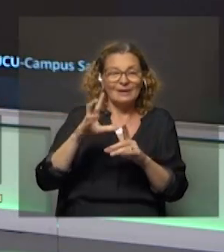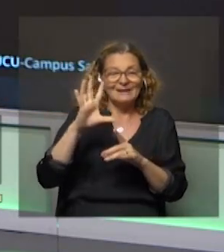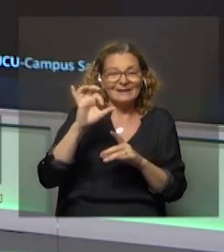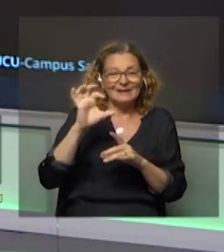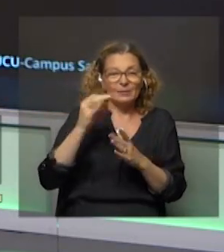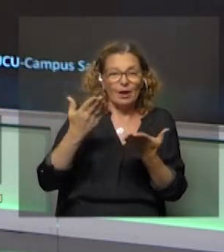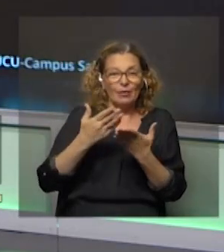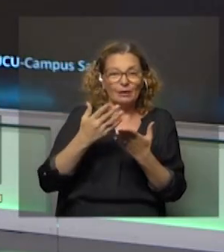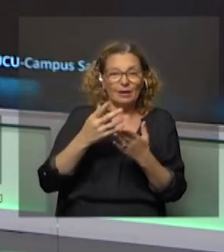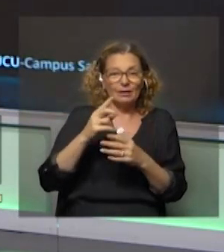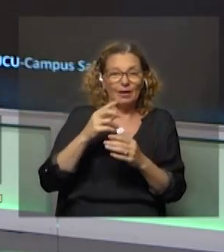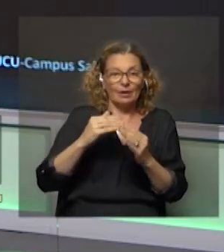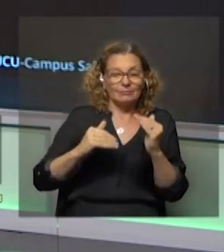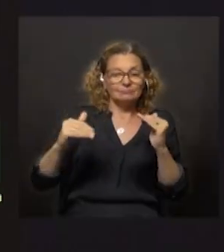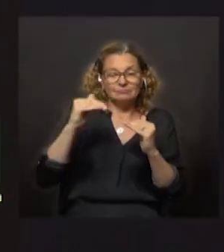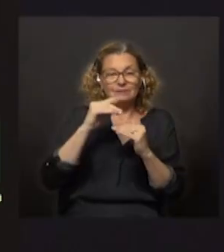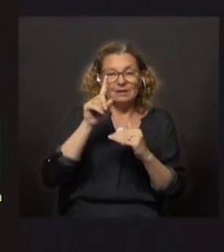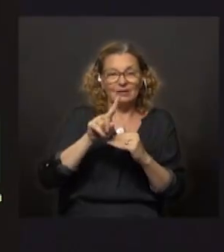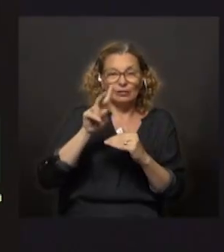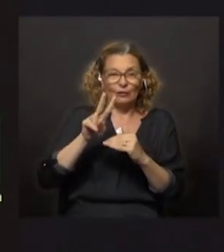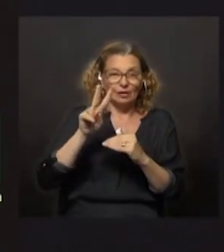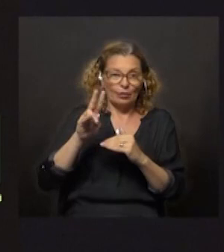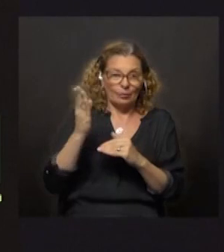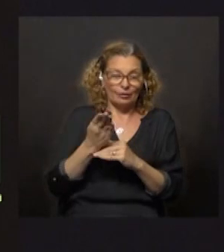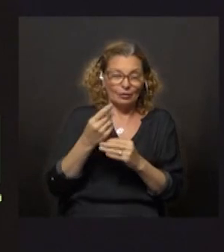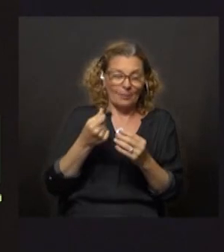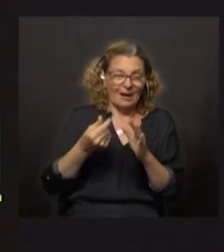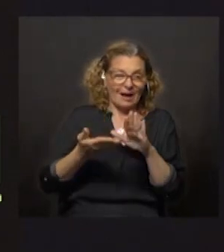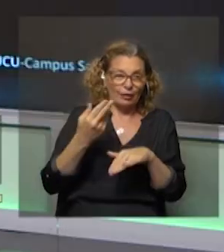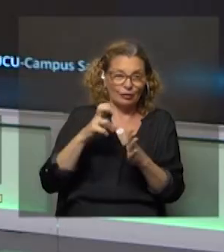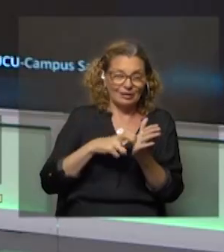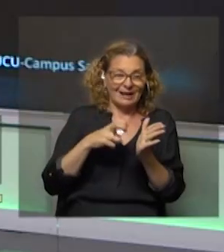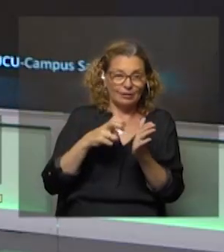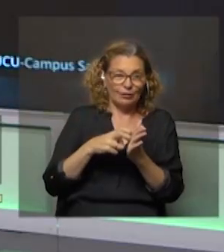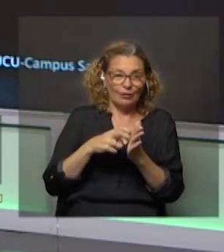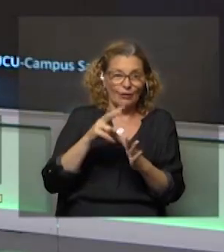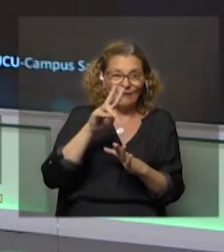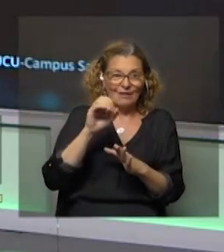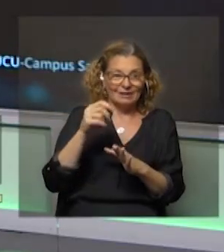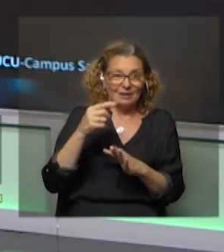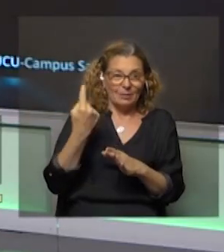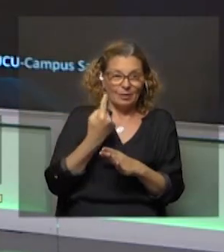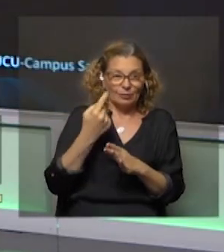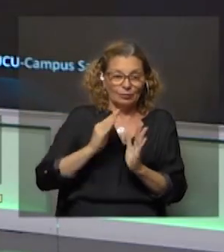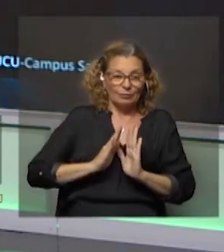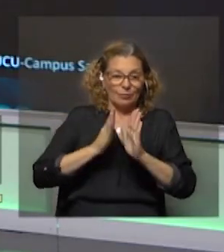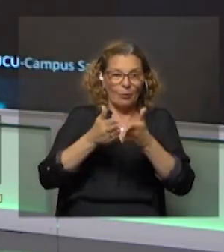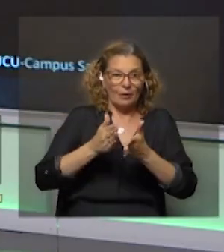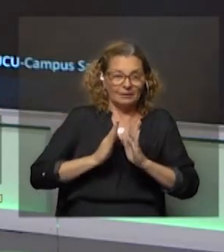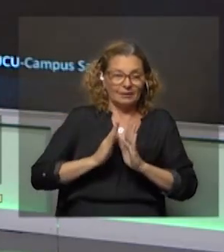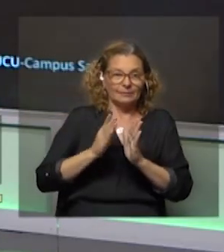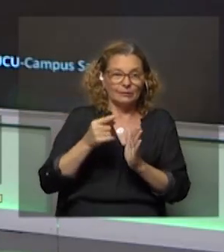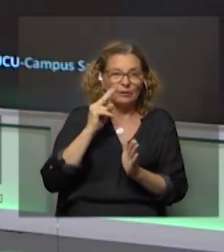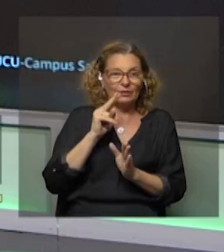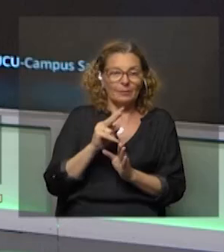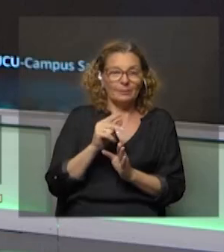ahora tenemos una relación que es 122 por ciento más caro simplemente con 20 minutos de cruzar el puente a la distancia Sí cuando hablamos